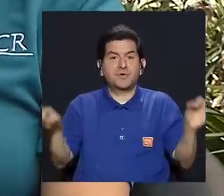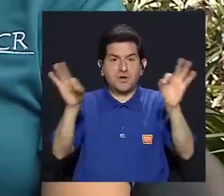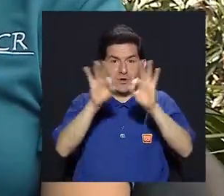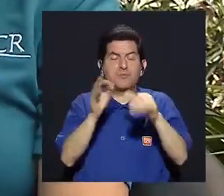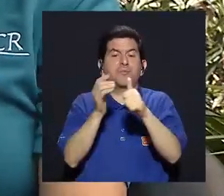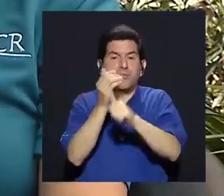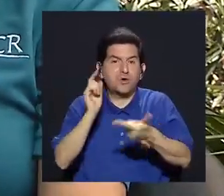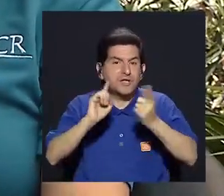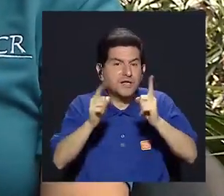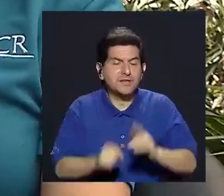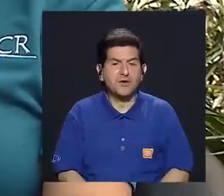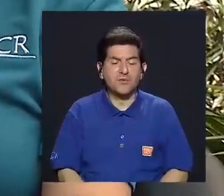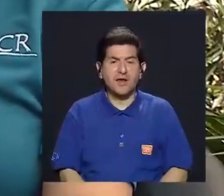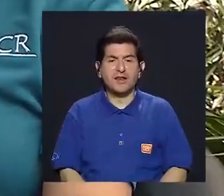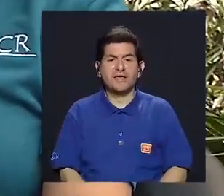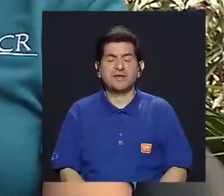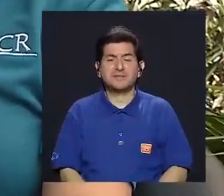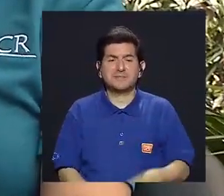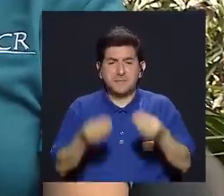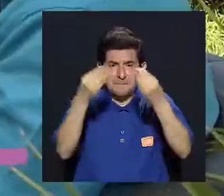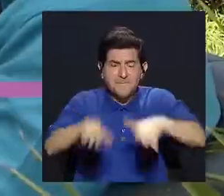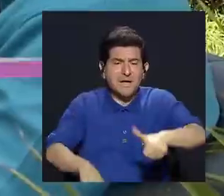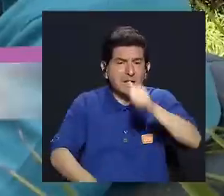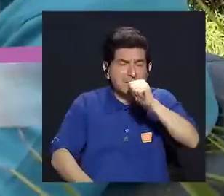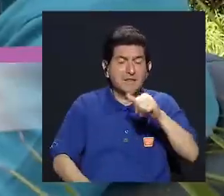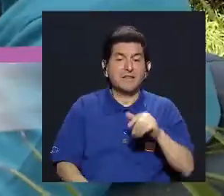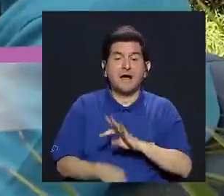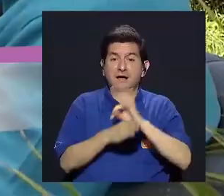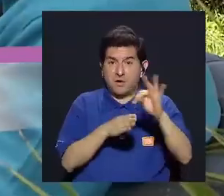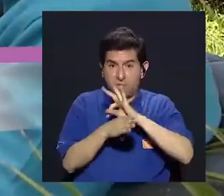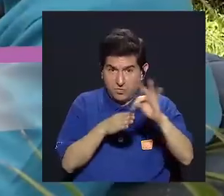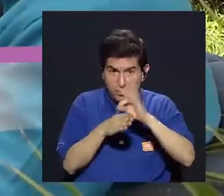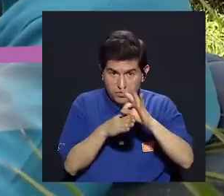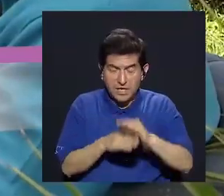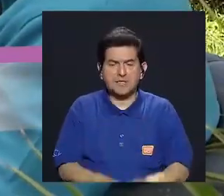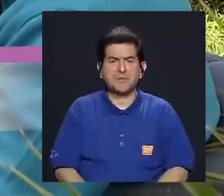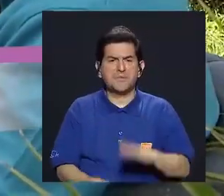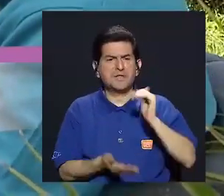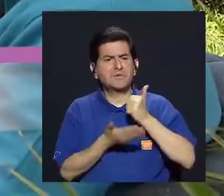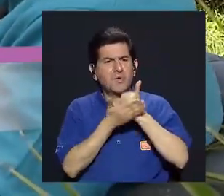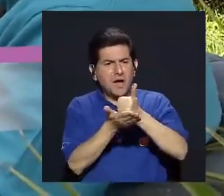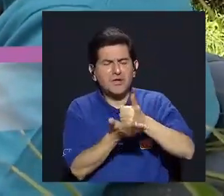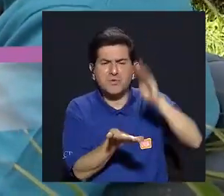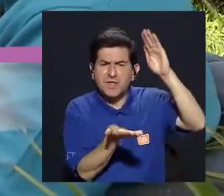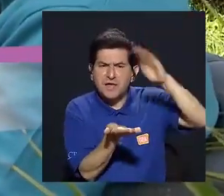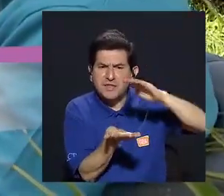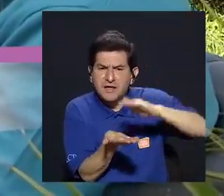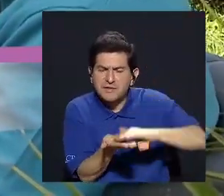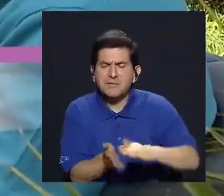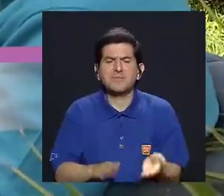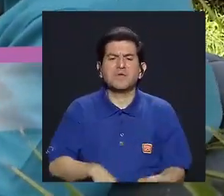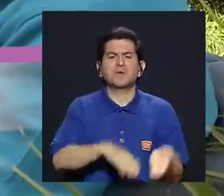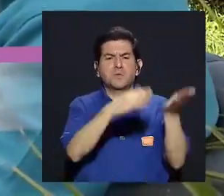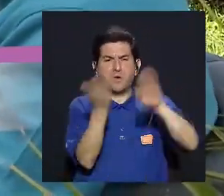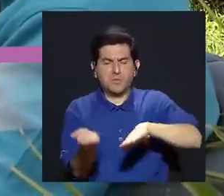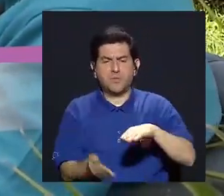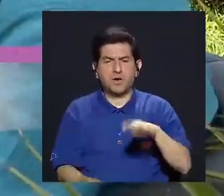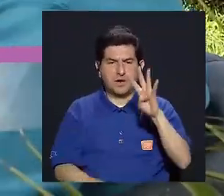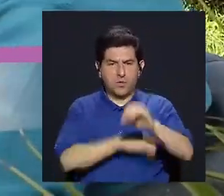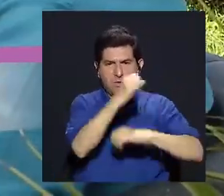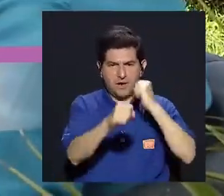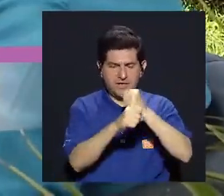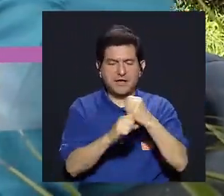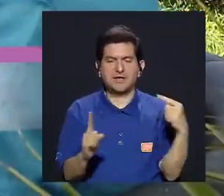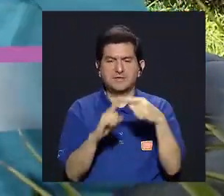importante la de ar es precisamente la deshidratación y que gracias a este tipo de tratamiento es que ha paliado mucho la mortalidad verdad de hace 40 años